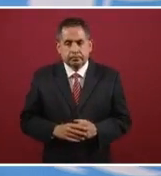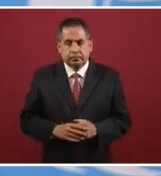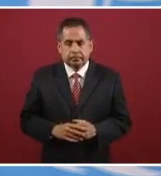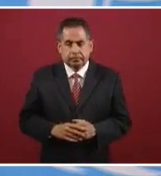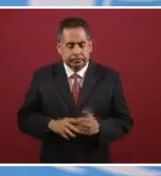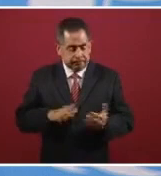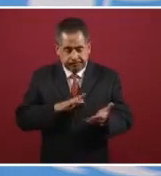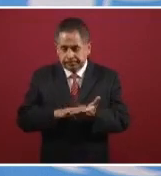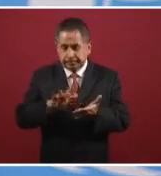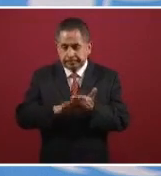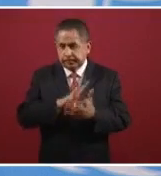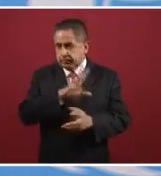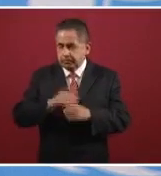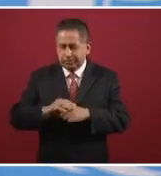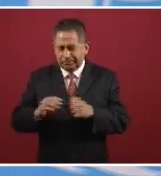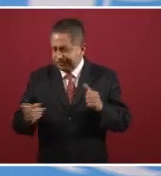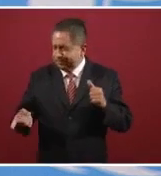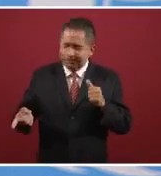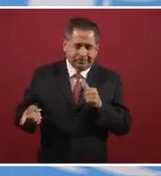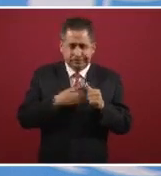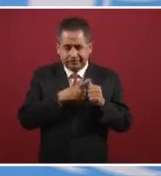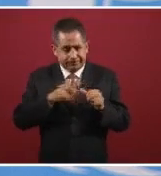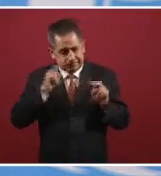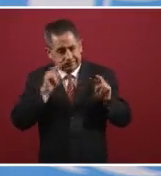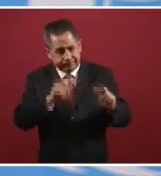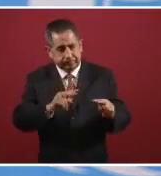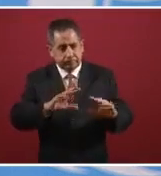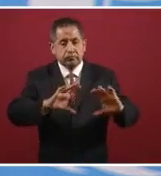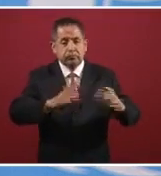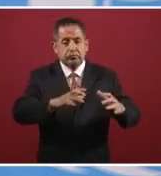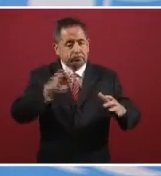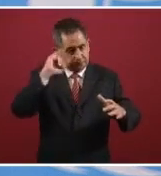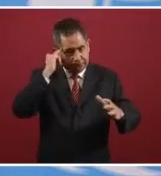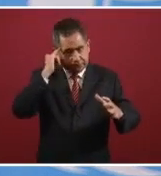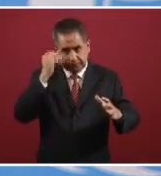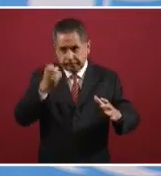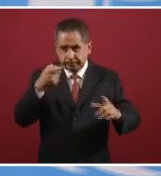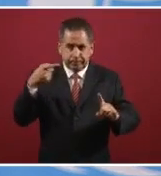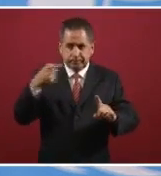el apoyo va primero a las comunidades indígenas.